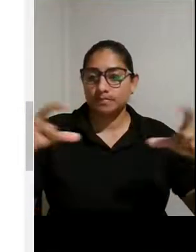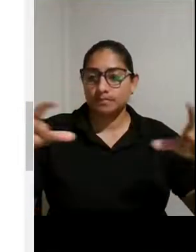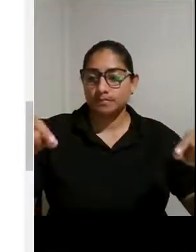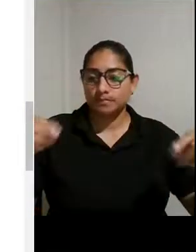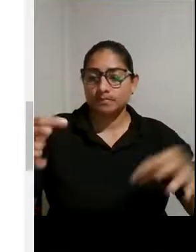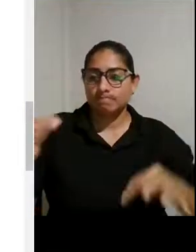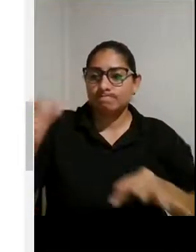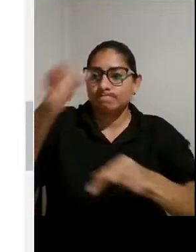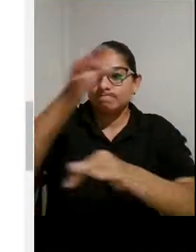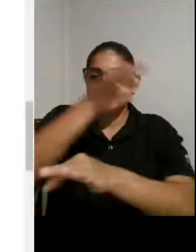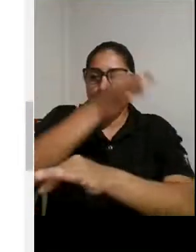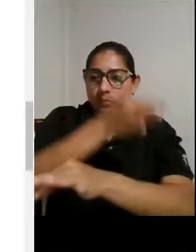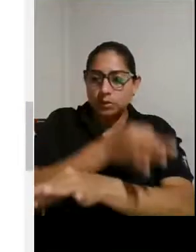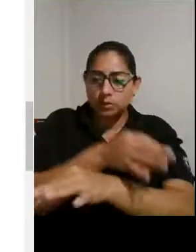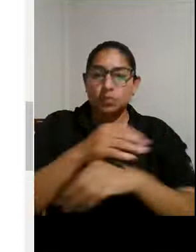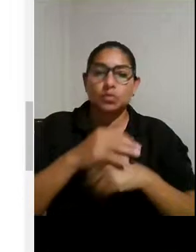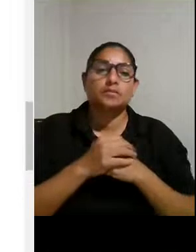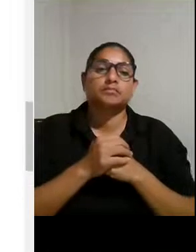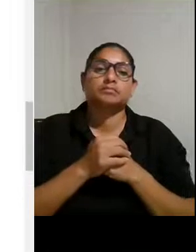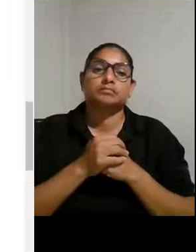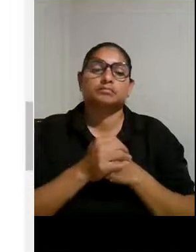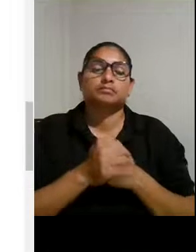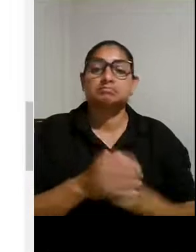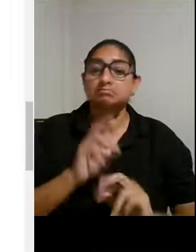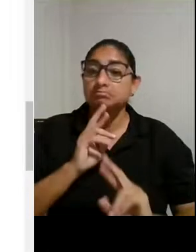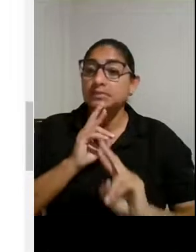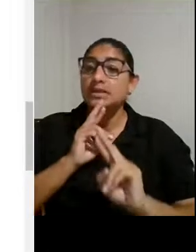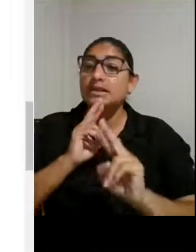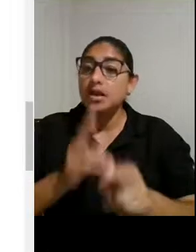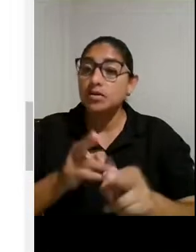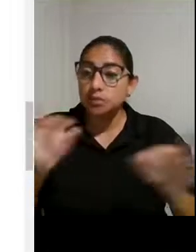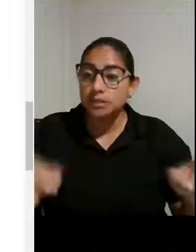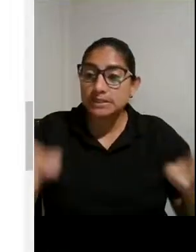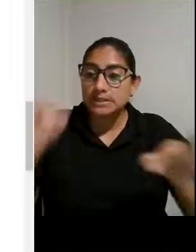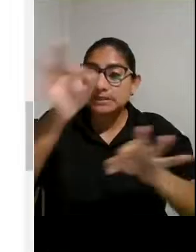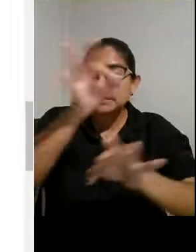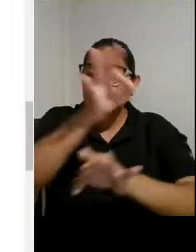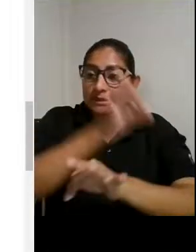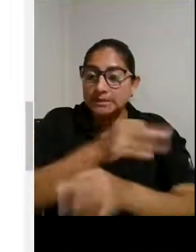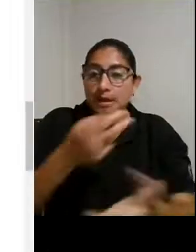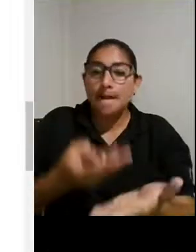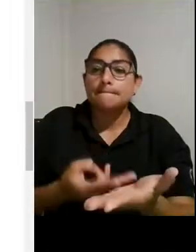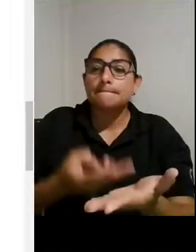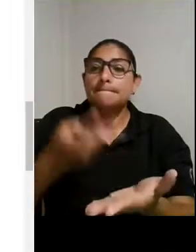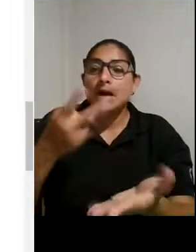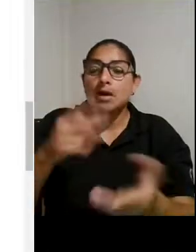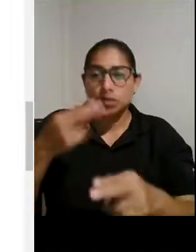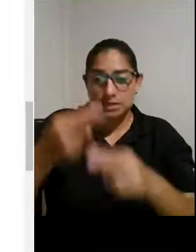Sustituirlo en la función. Ese valor que usted obtiene al sustituir es una imagen.